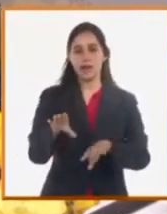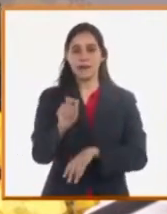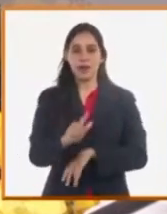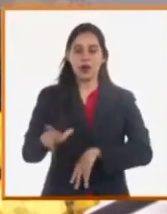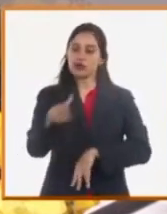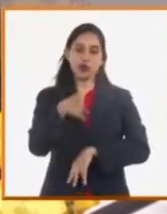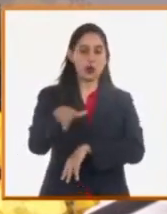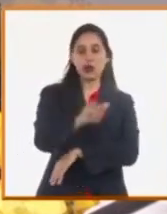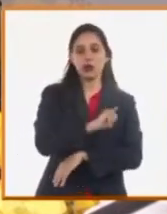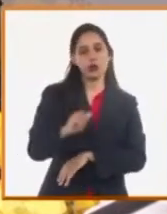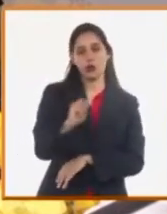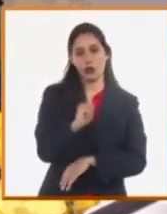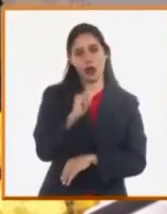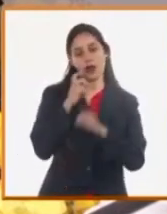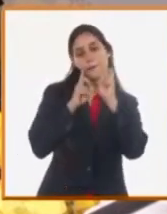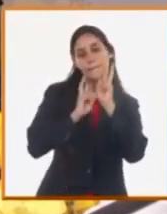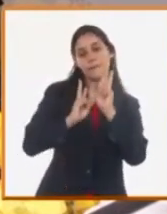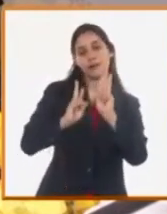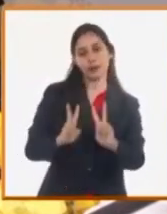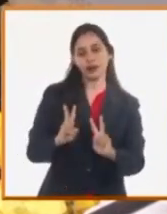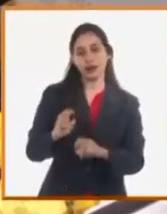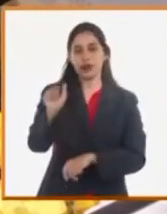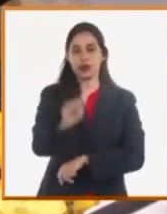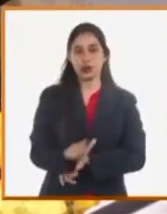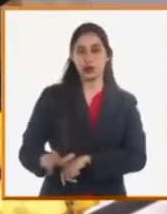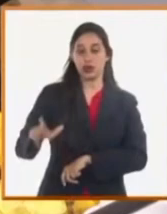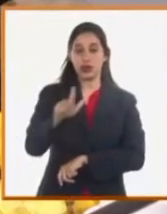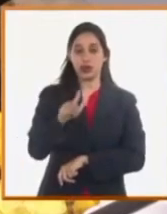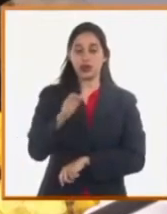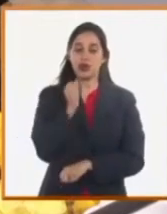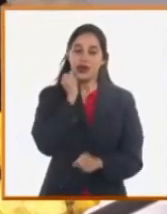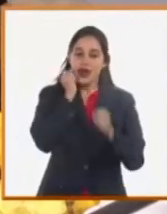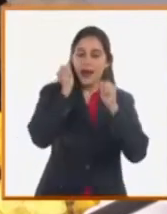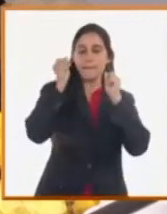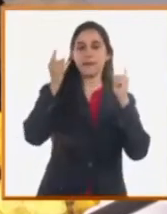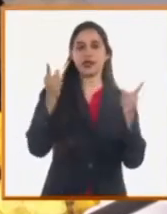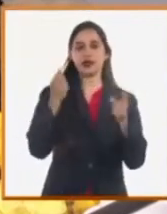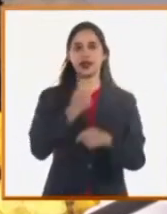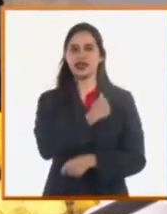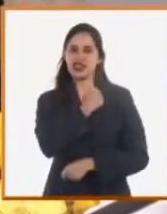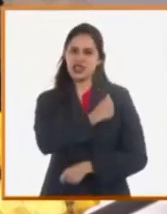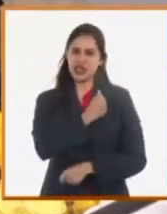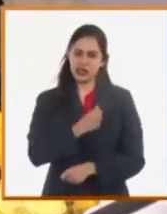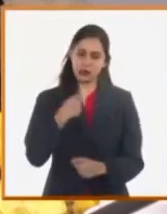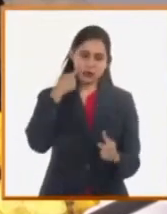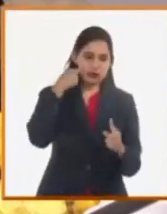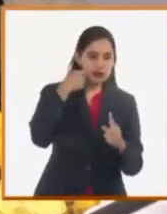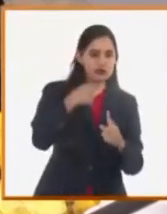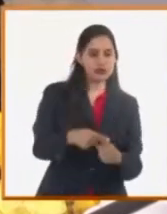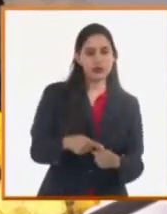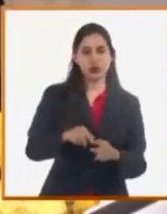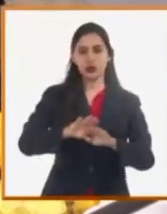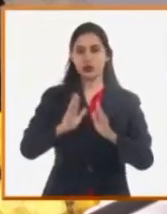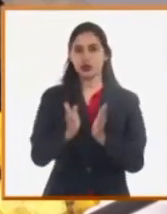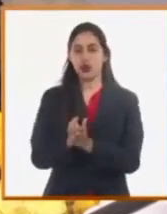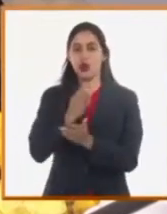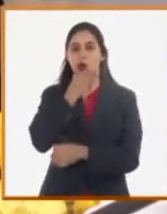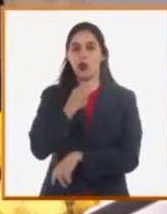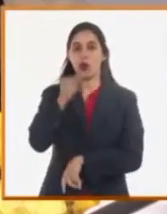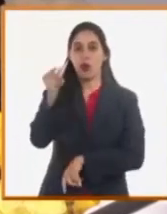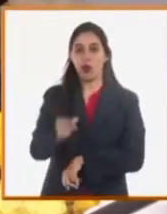ajena de las esencias de ismo y que aspira también a construir jóvenes consumistas eh jóvenes que también